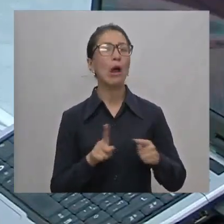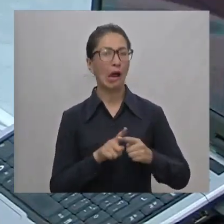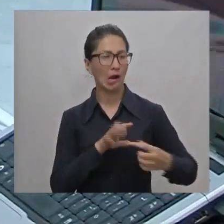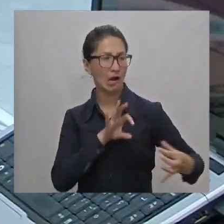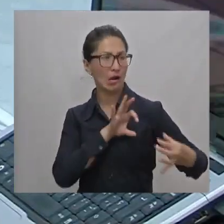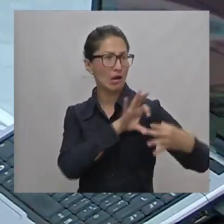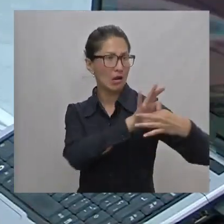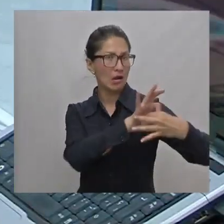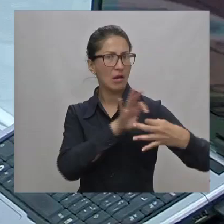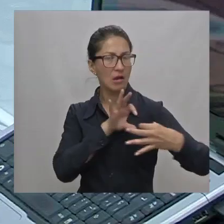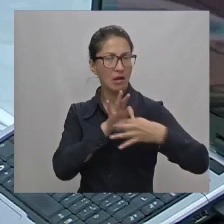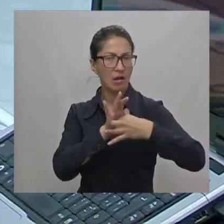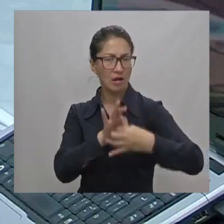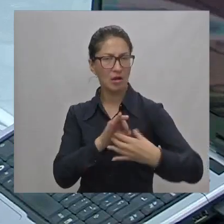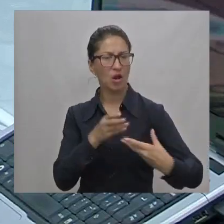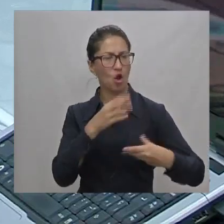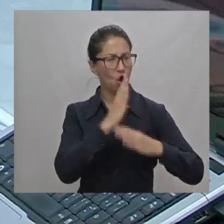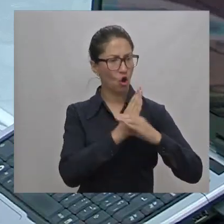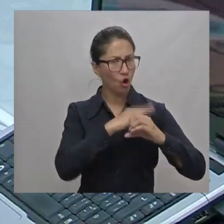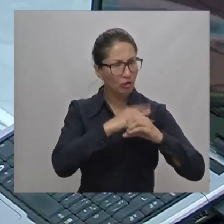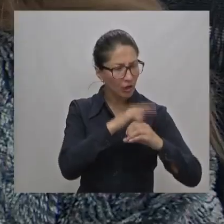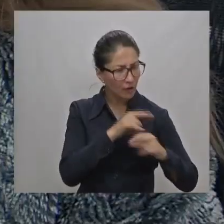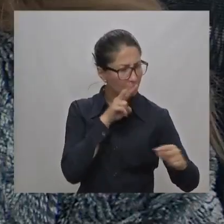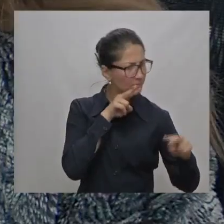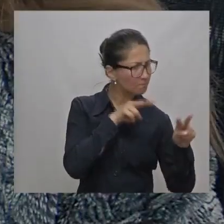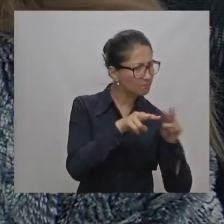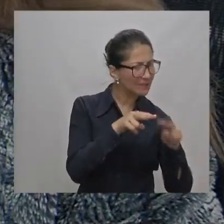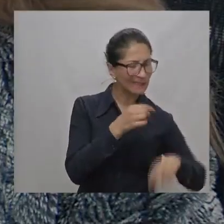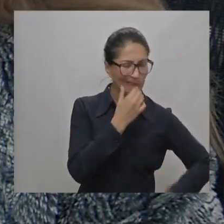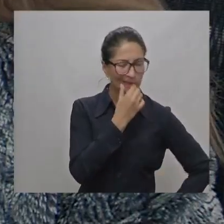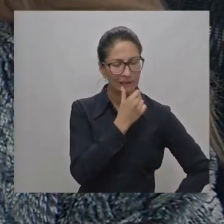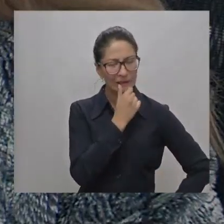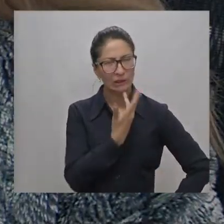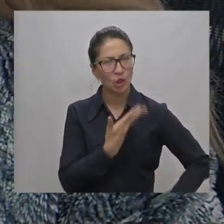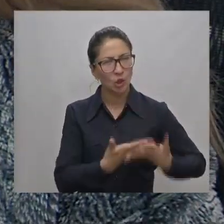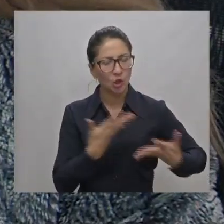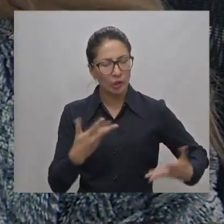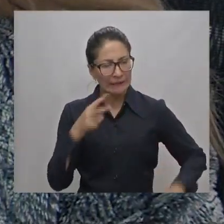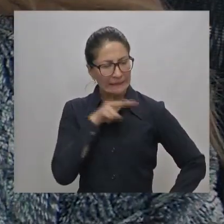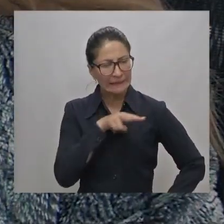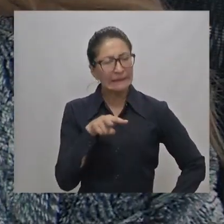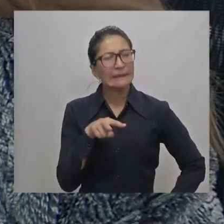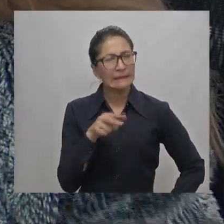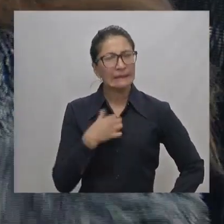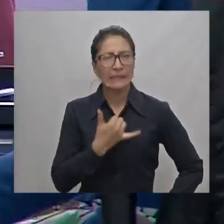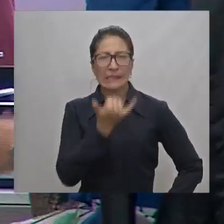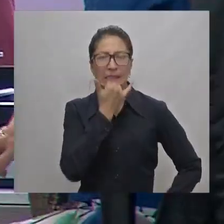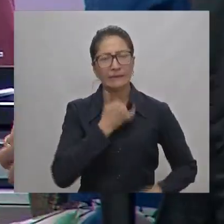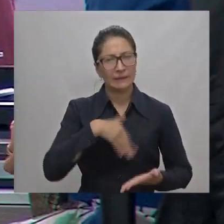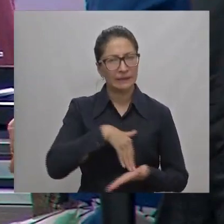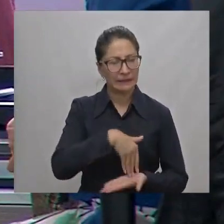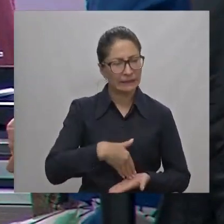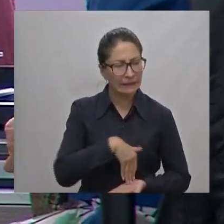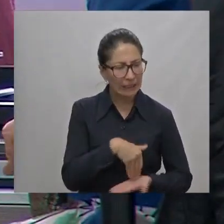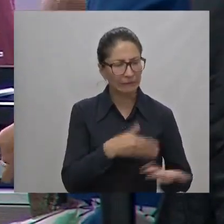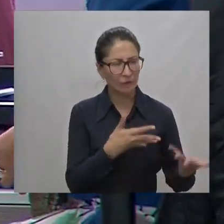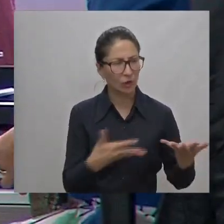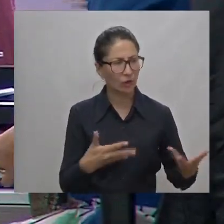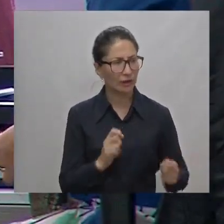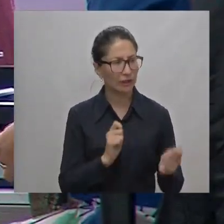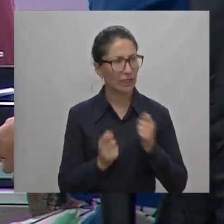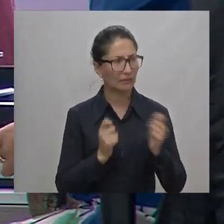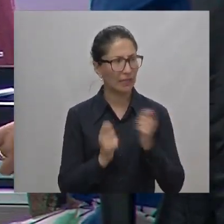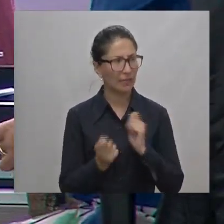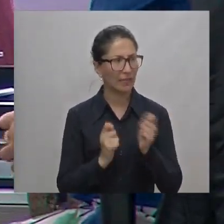es eso, trabajar con el equipo humano de la Contraloría, ver en dónde es que teníamos debilidades para ser